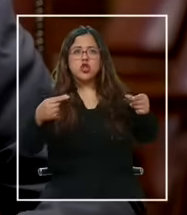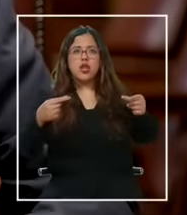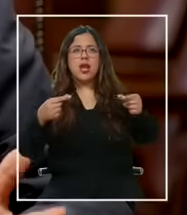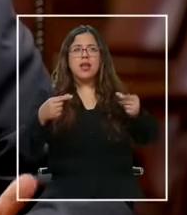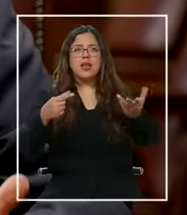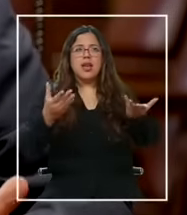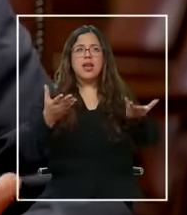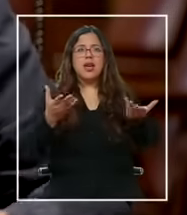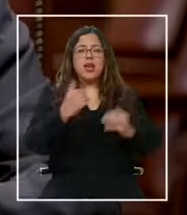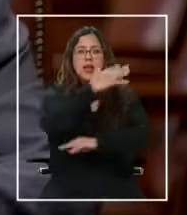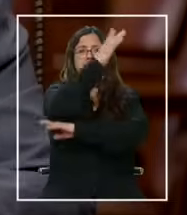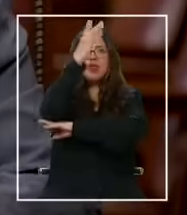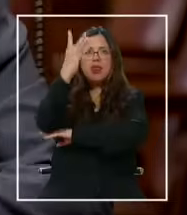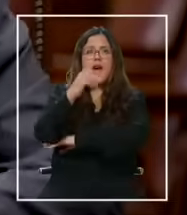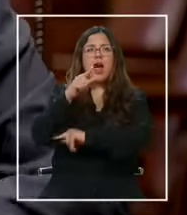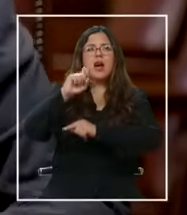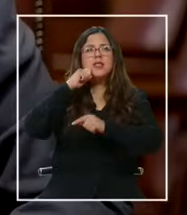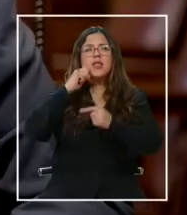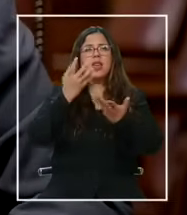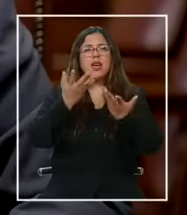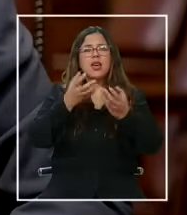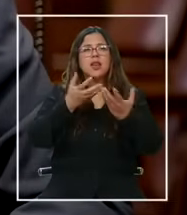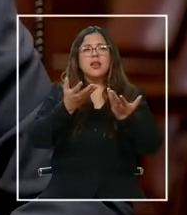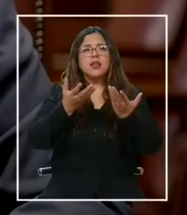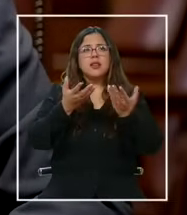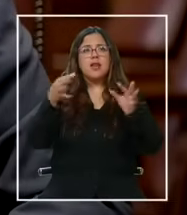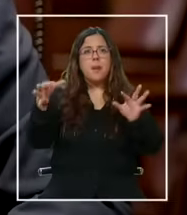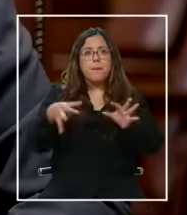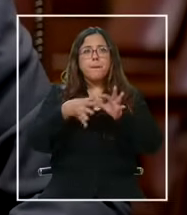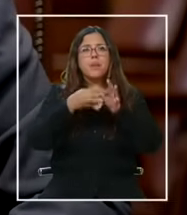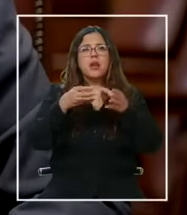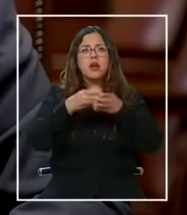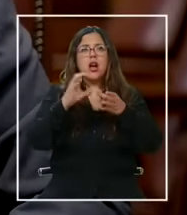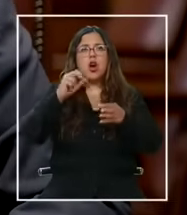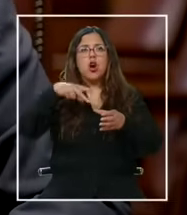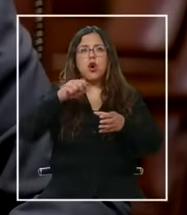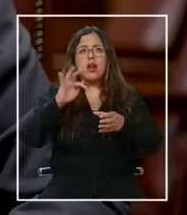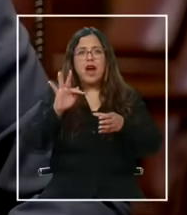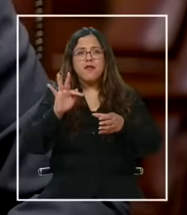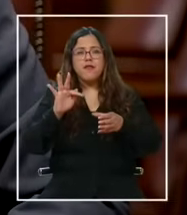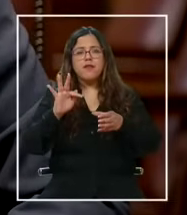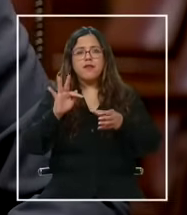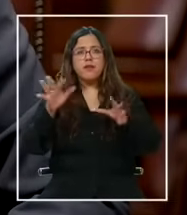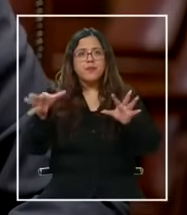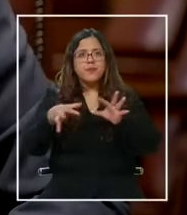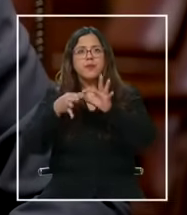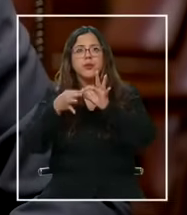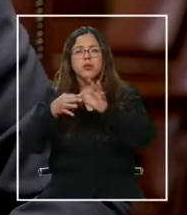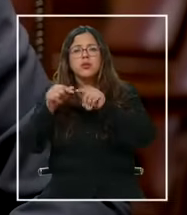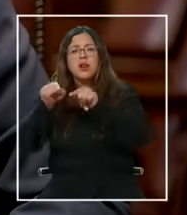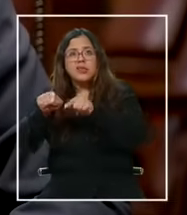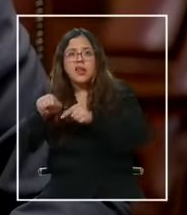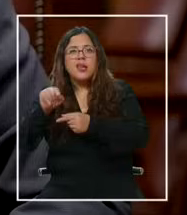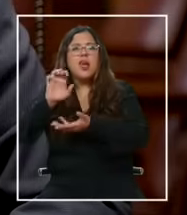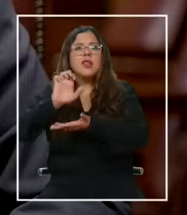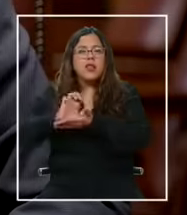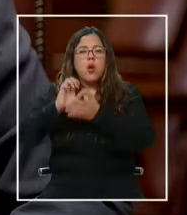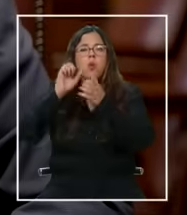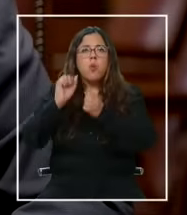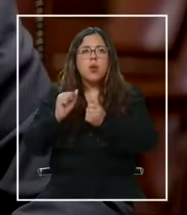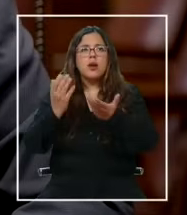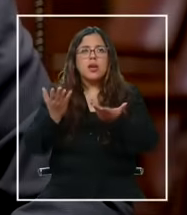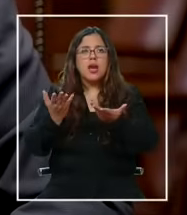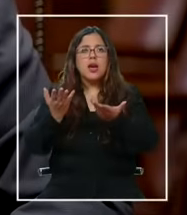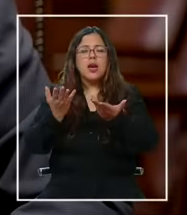forestal que es la continuación de la corporación nacional forestal de tal forma de que el estado eh pueda tener